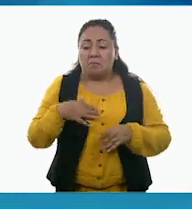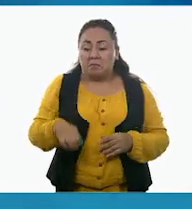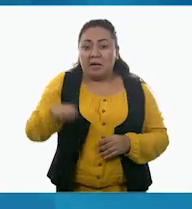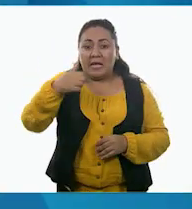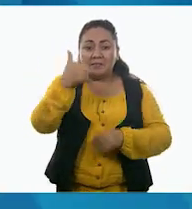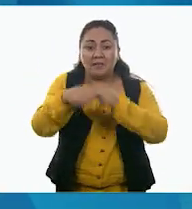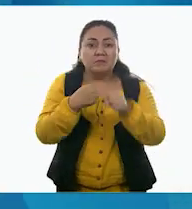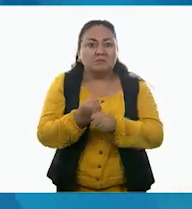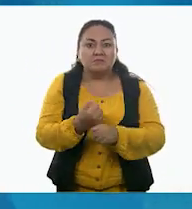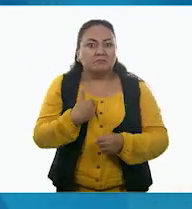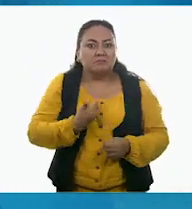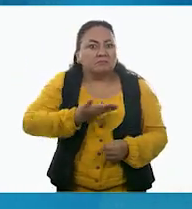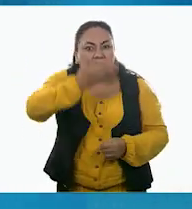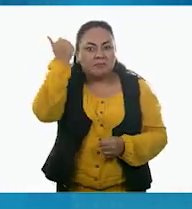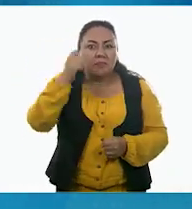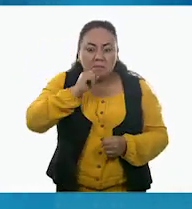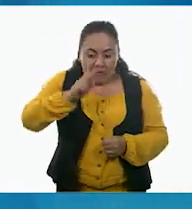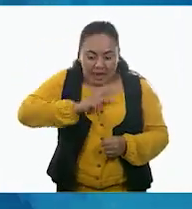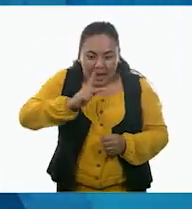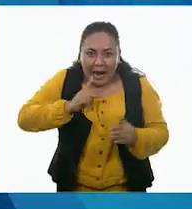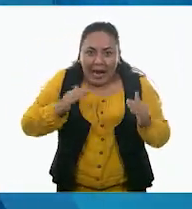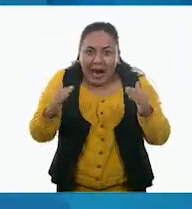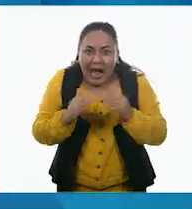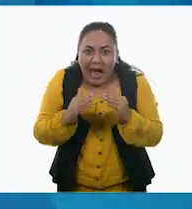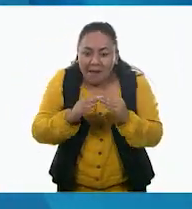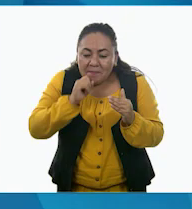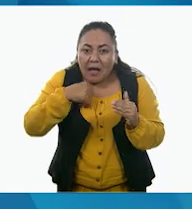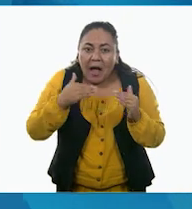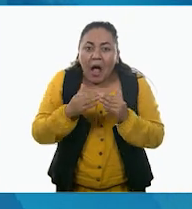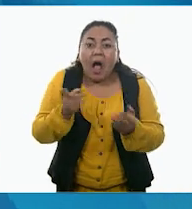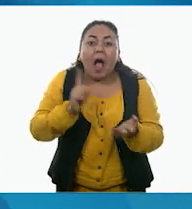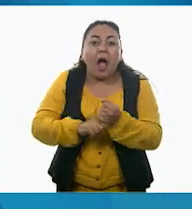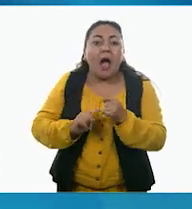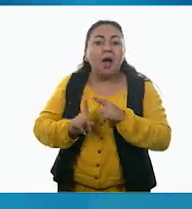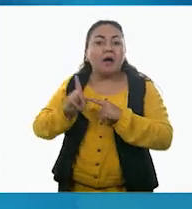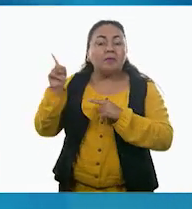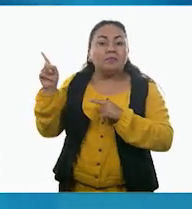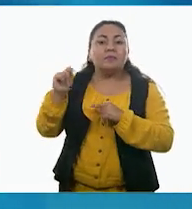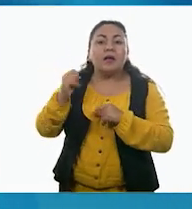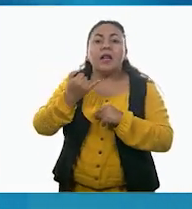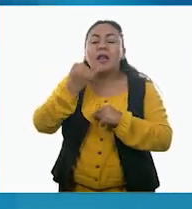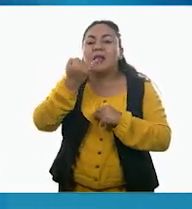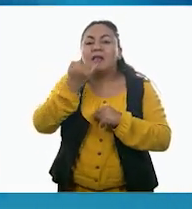6 años yo ignoraba que en mi propia casa crecía